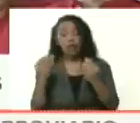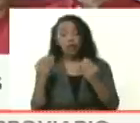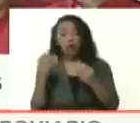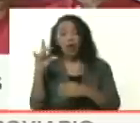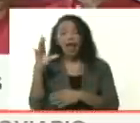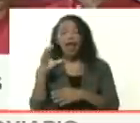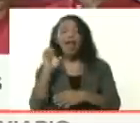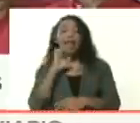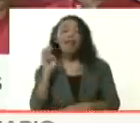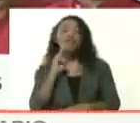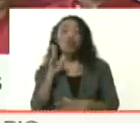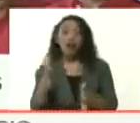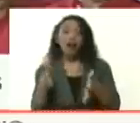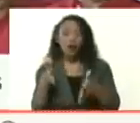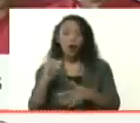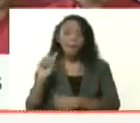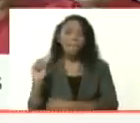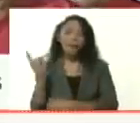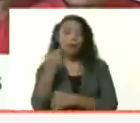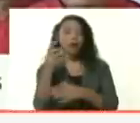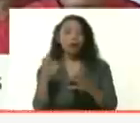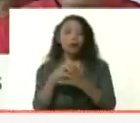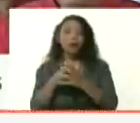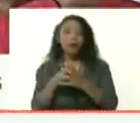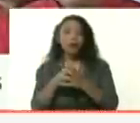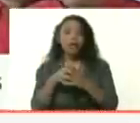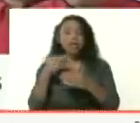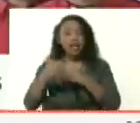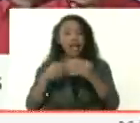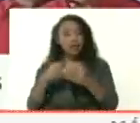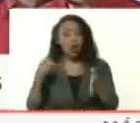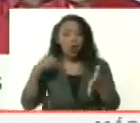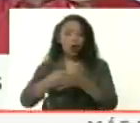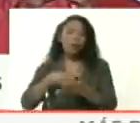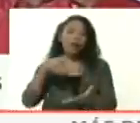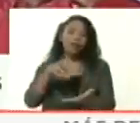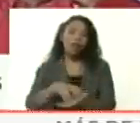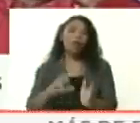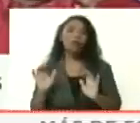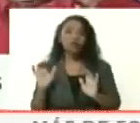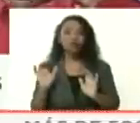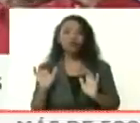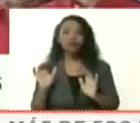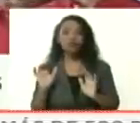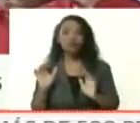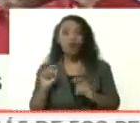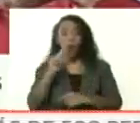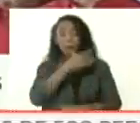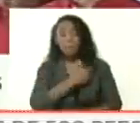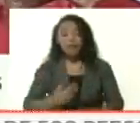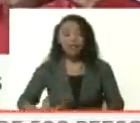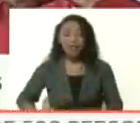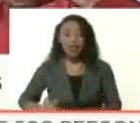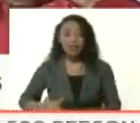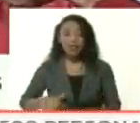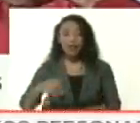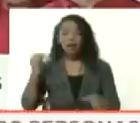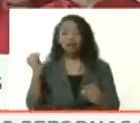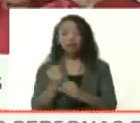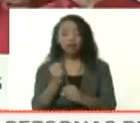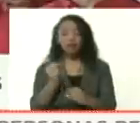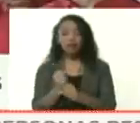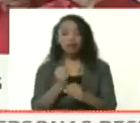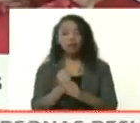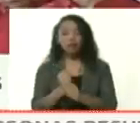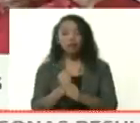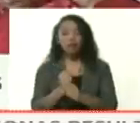en primera vuelta. ¿Qué hizo la derecha? Un golpe de Estado. Un golpe de Estado. A un presidente en ejercicio, porque es un